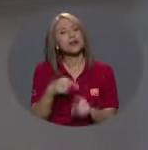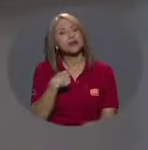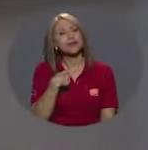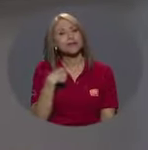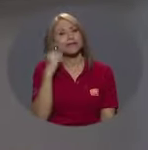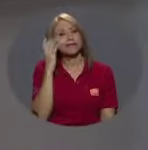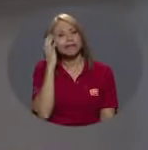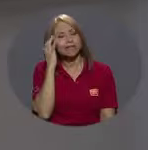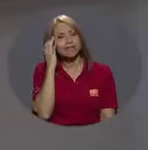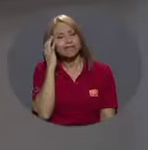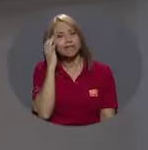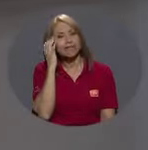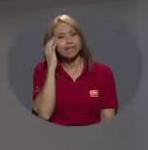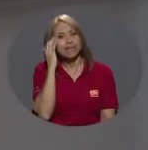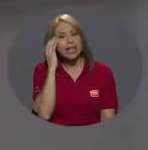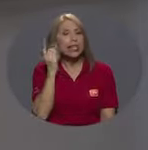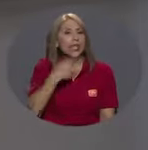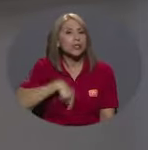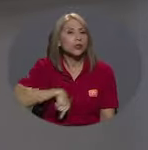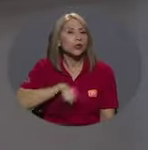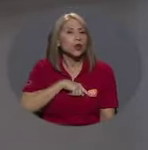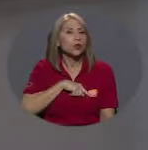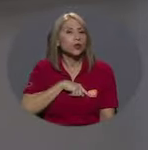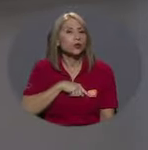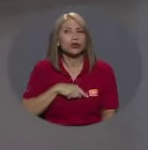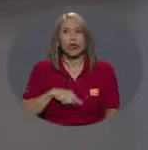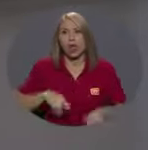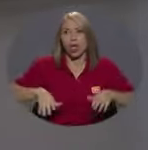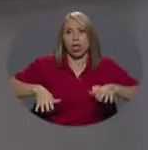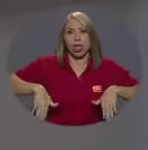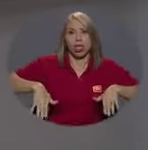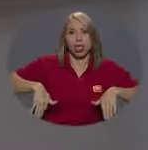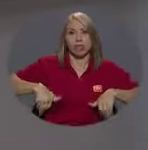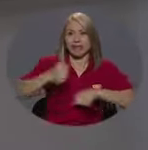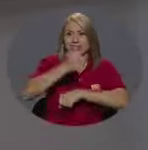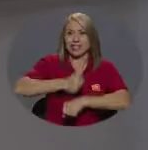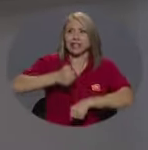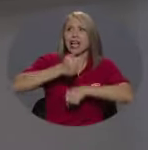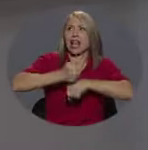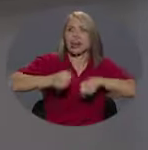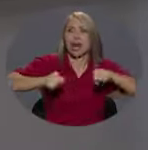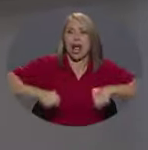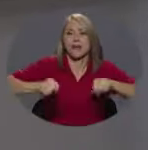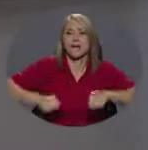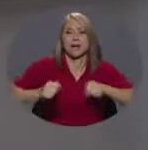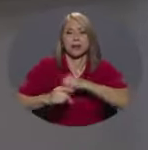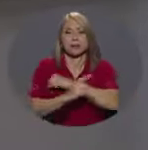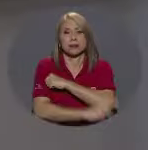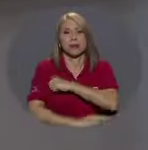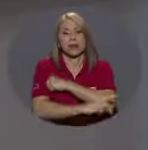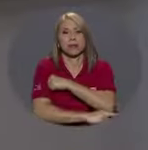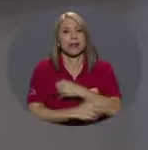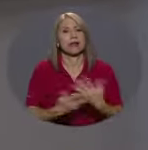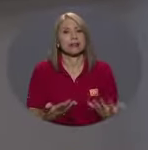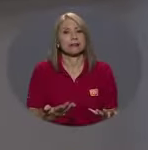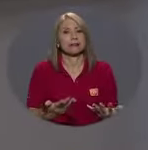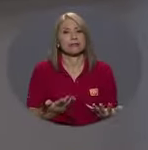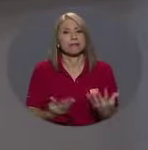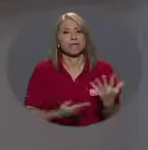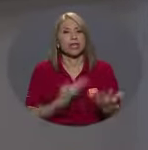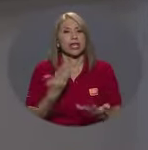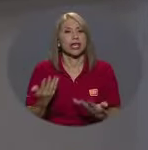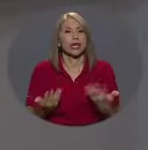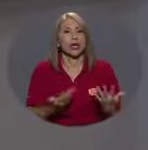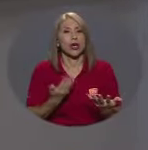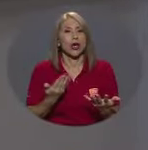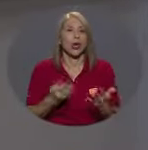me preocupa que no tengamos la capacidad instalada en el país, o vamos a ver,